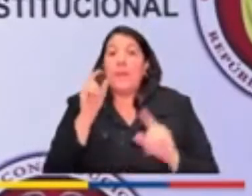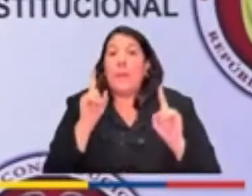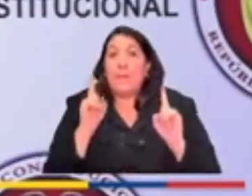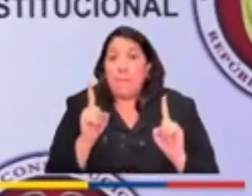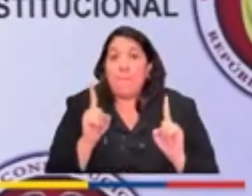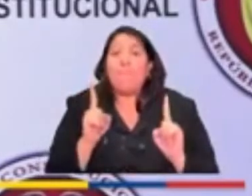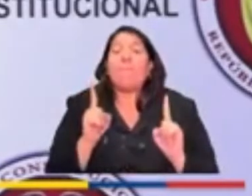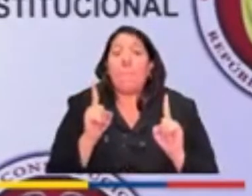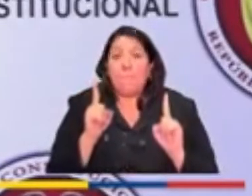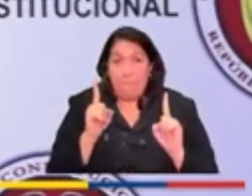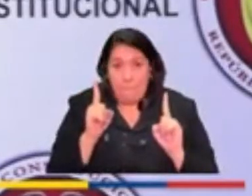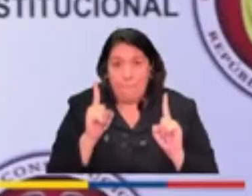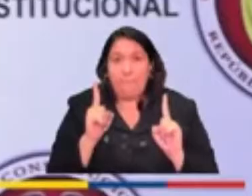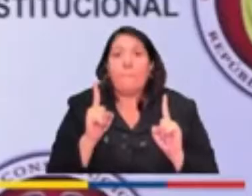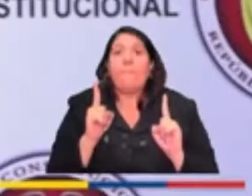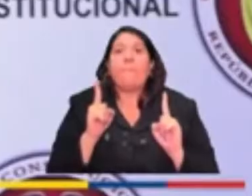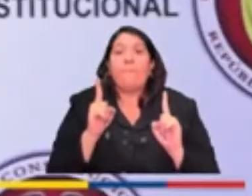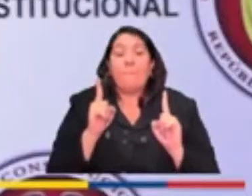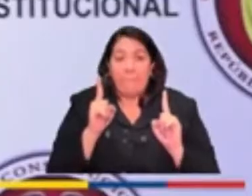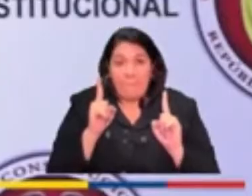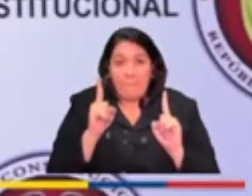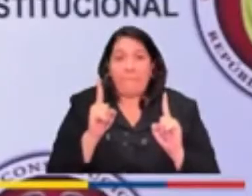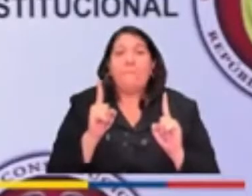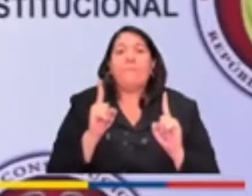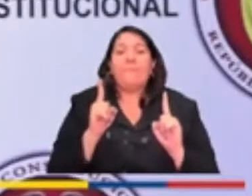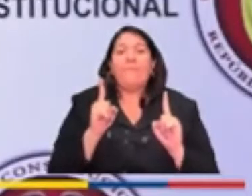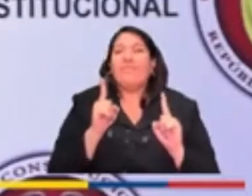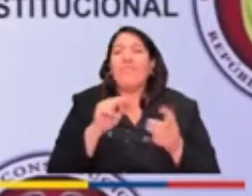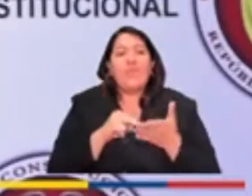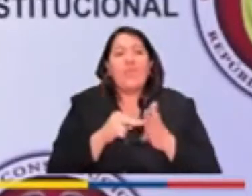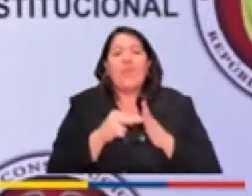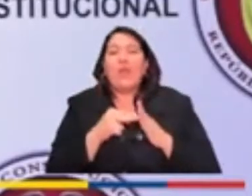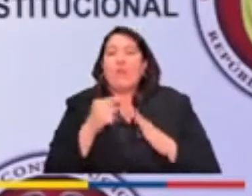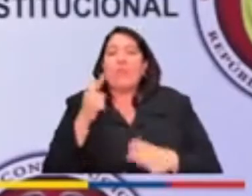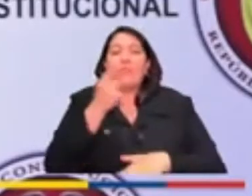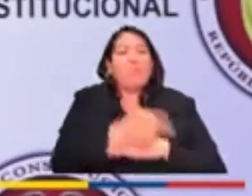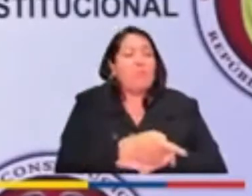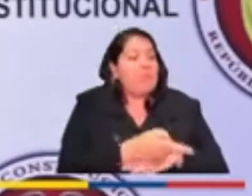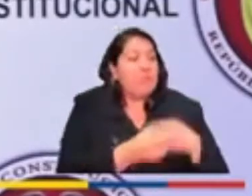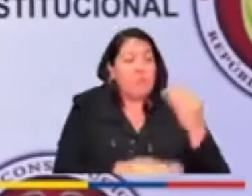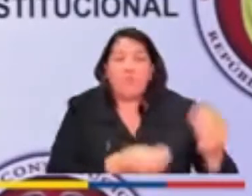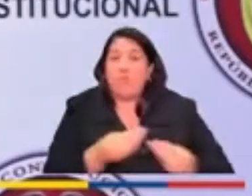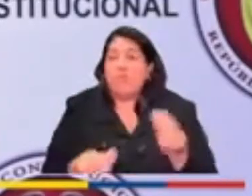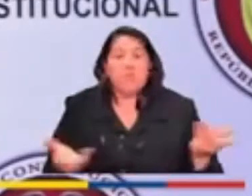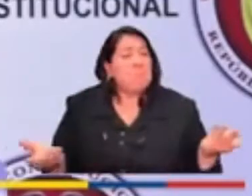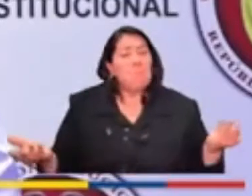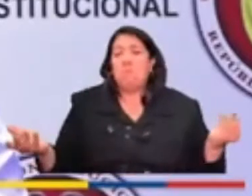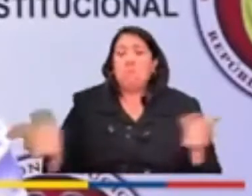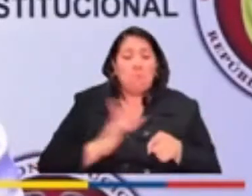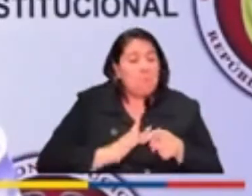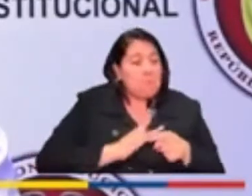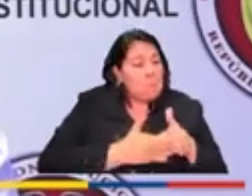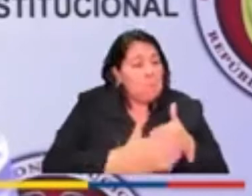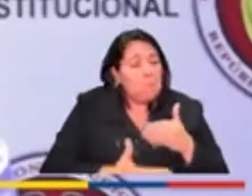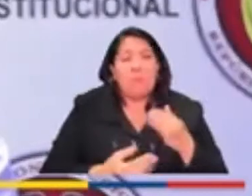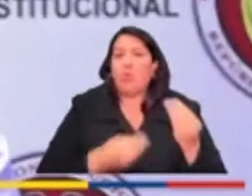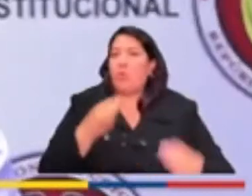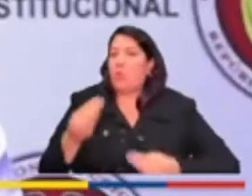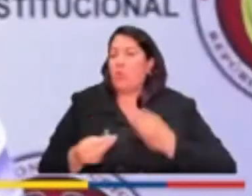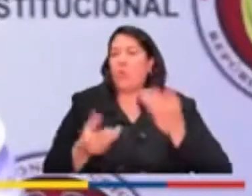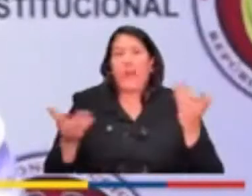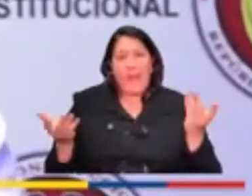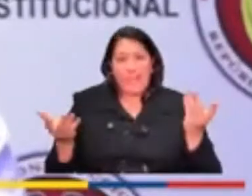Pero las órdenes han quedado en órdenes, porque la imposibilidad de su implementación a veces es compleja en